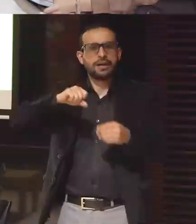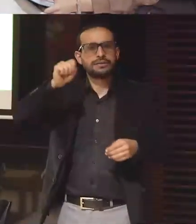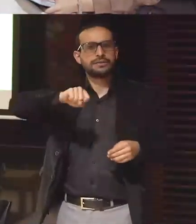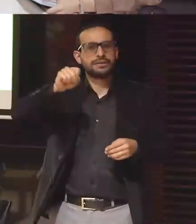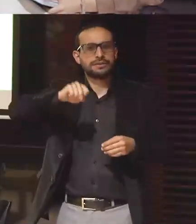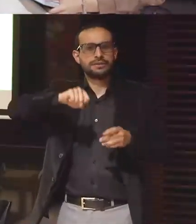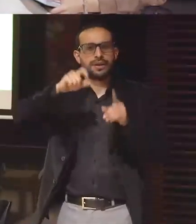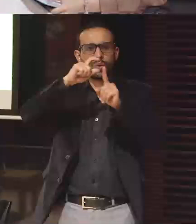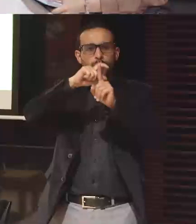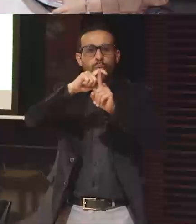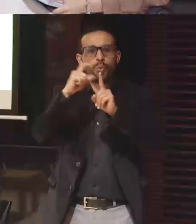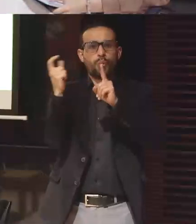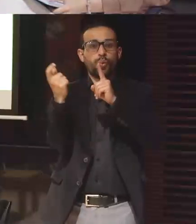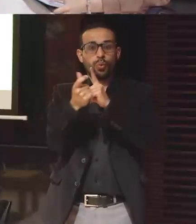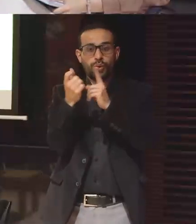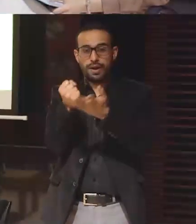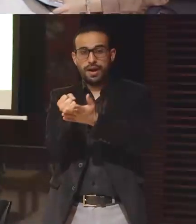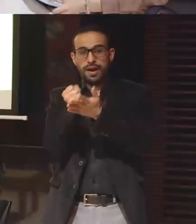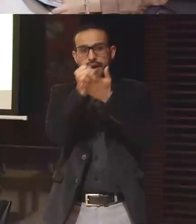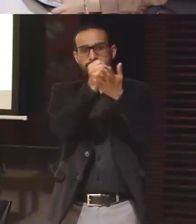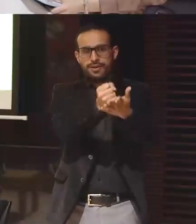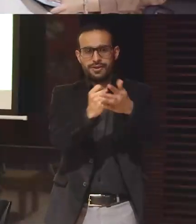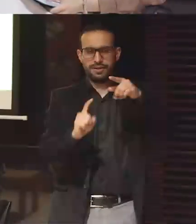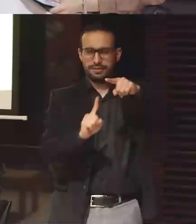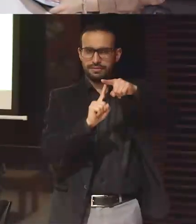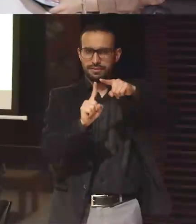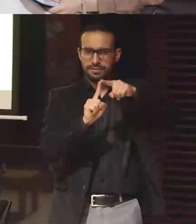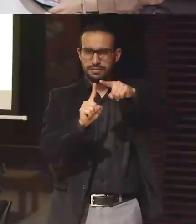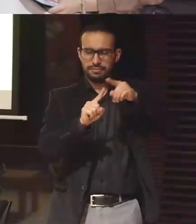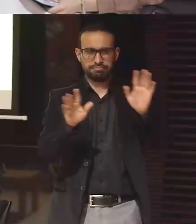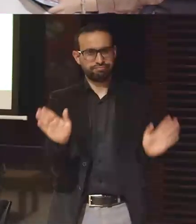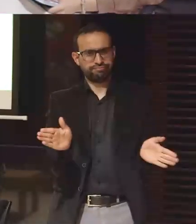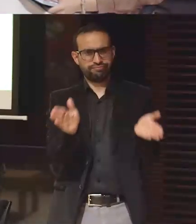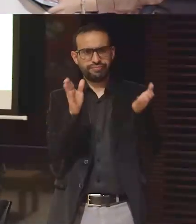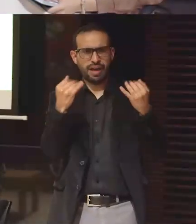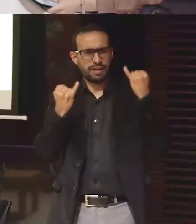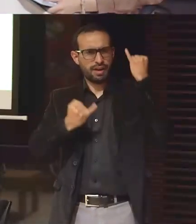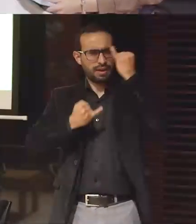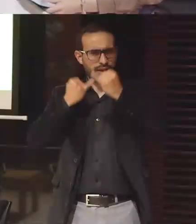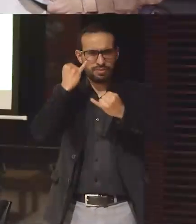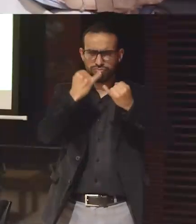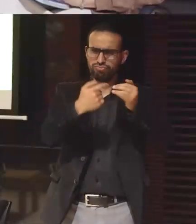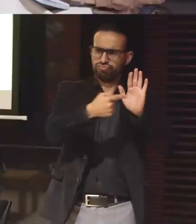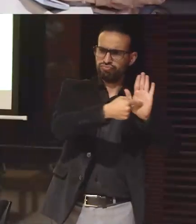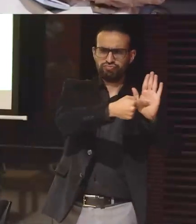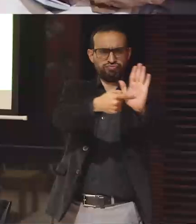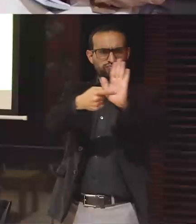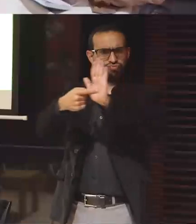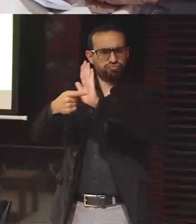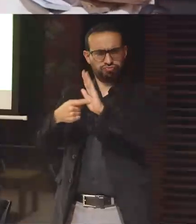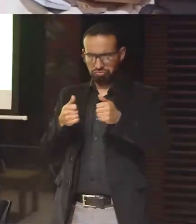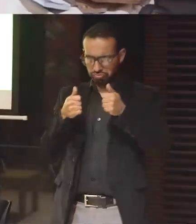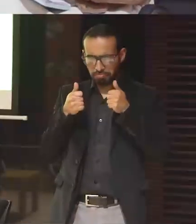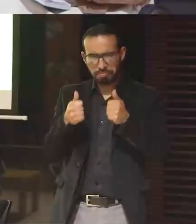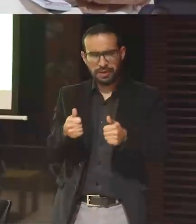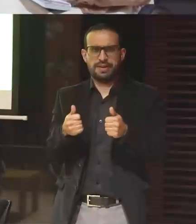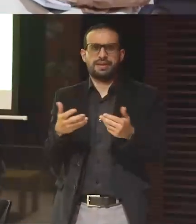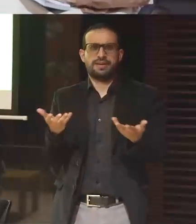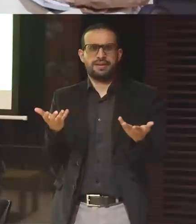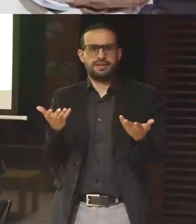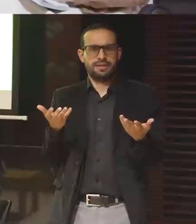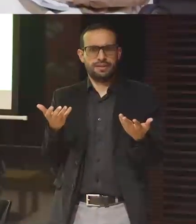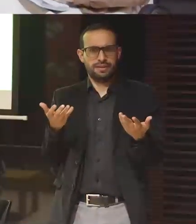otra vez posicionar, recuperar la reputación de Transmilenio y de posicionarla en el